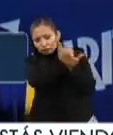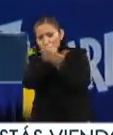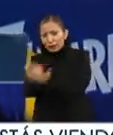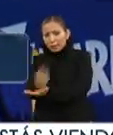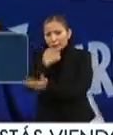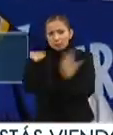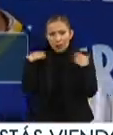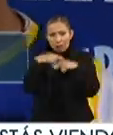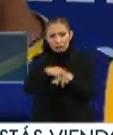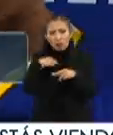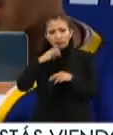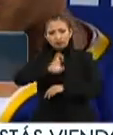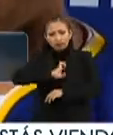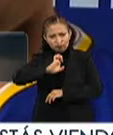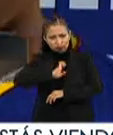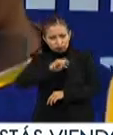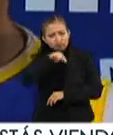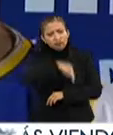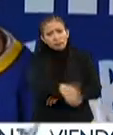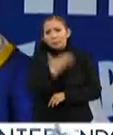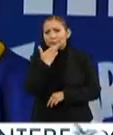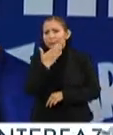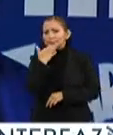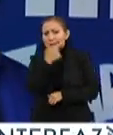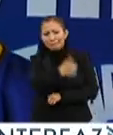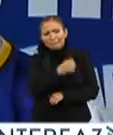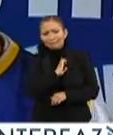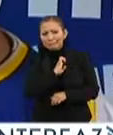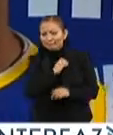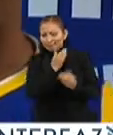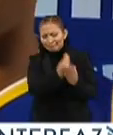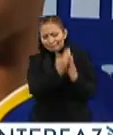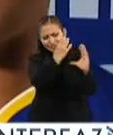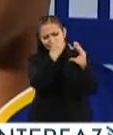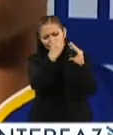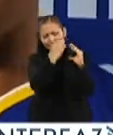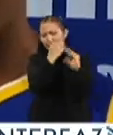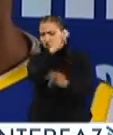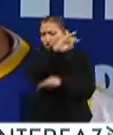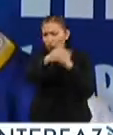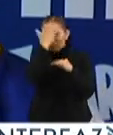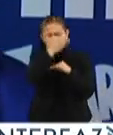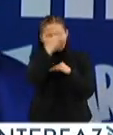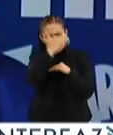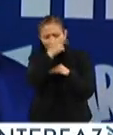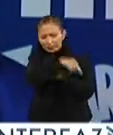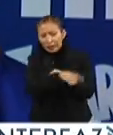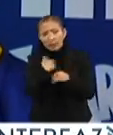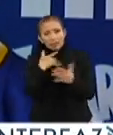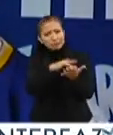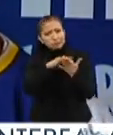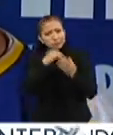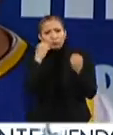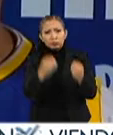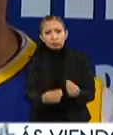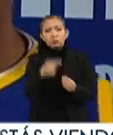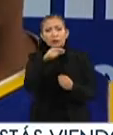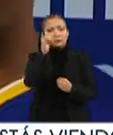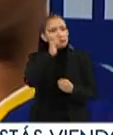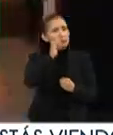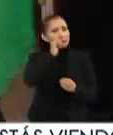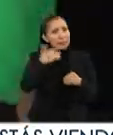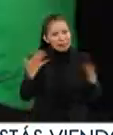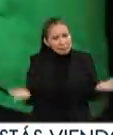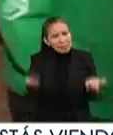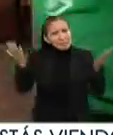nuestros profesores, nuestros coaches, han sido muy buenos coaches, nos han enseñado todo lo que sabemos y la verdad es que nos han apoyado mucho, siempre nos